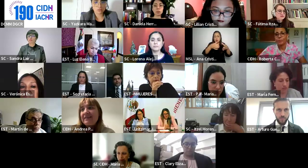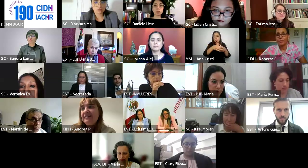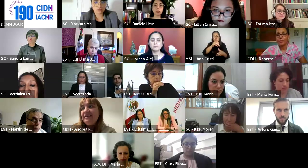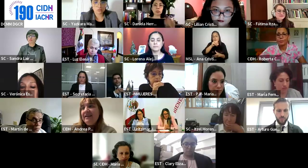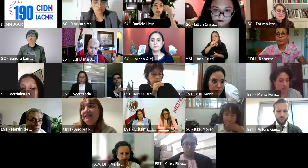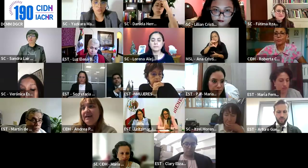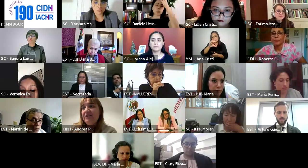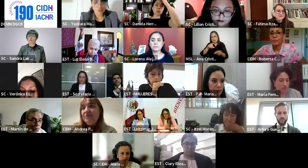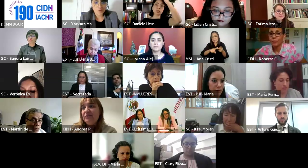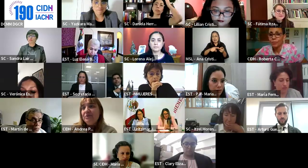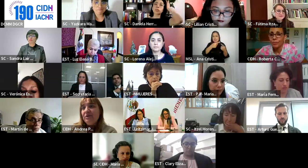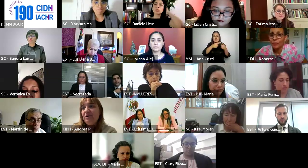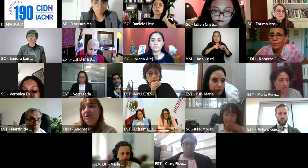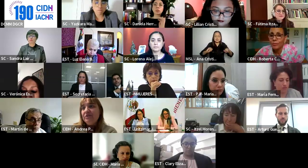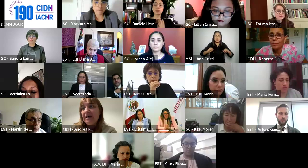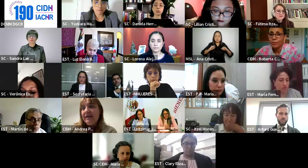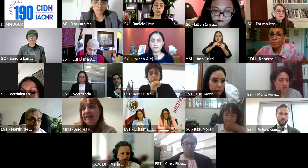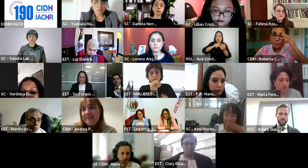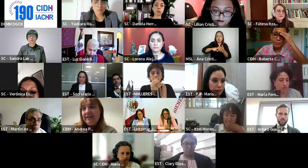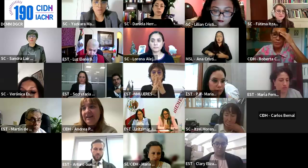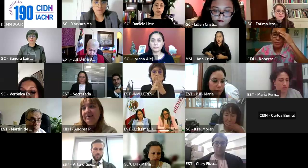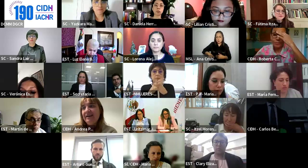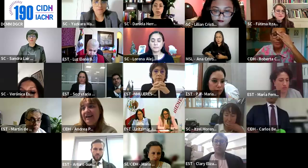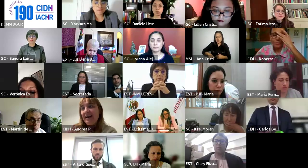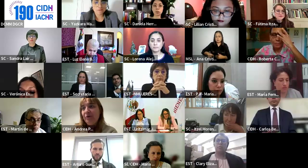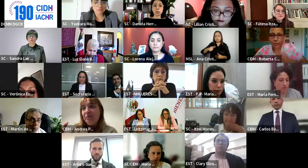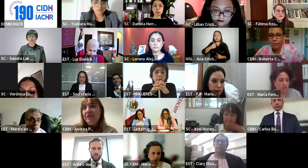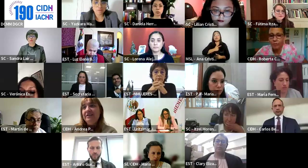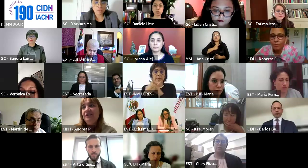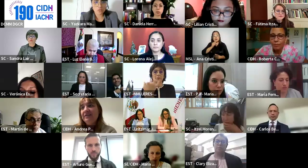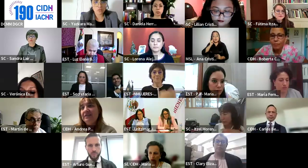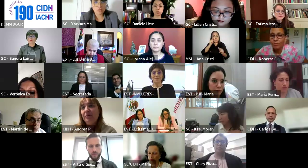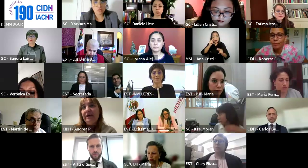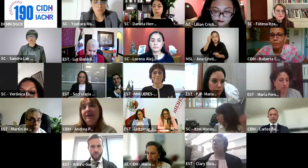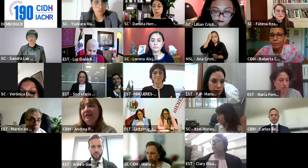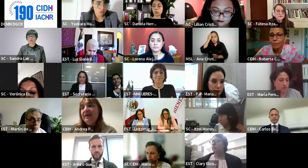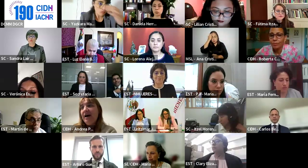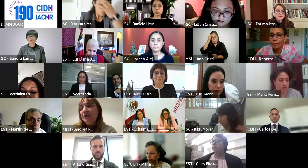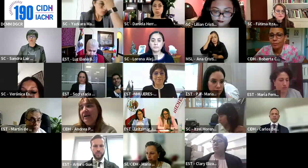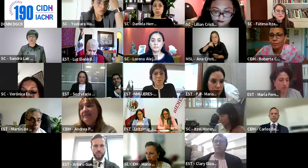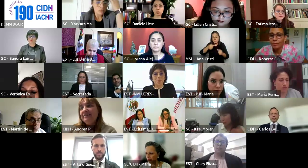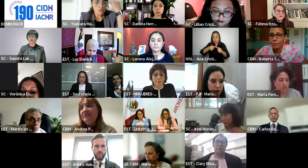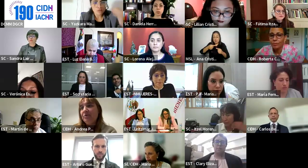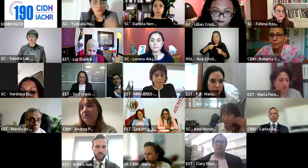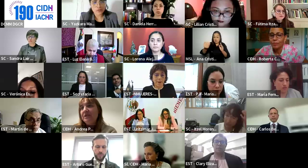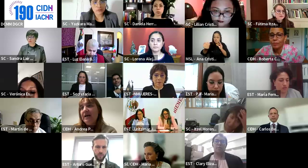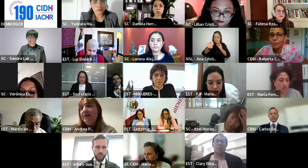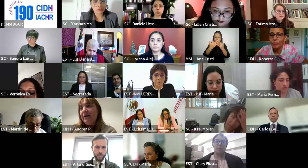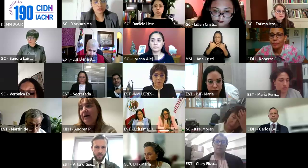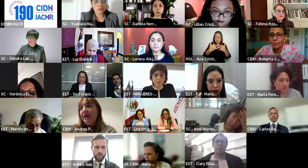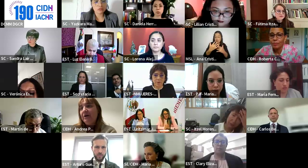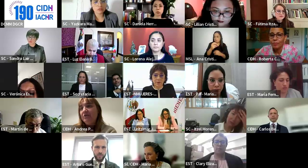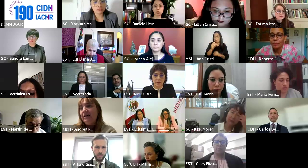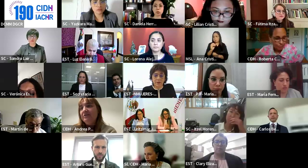instituciones del Estado. Es un gusto conocerlas. En general no hemos tenido este tipo de audiencias y